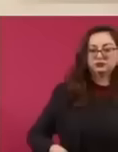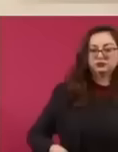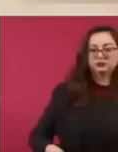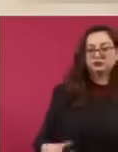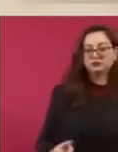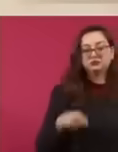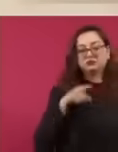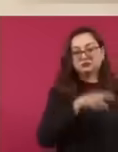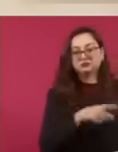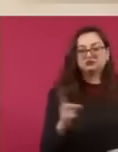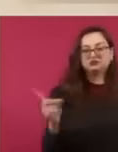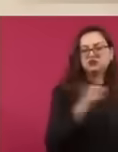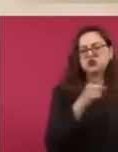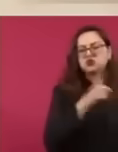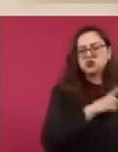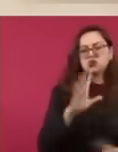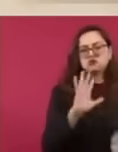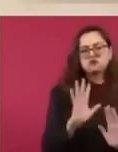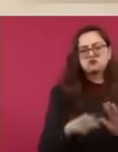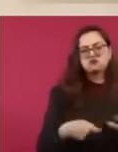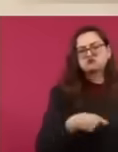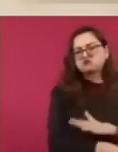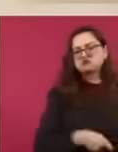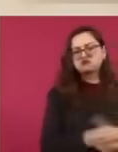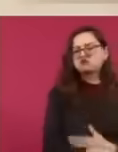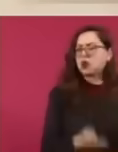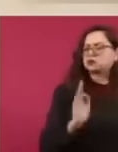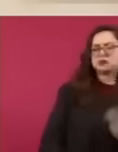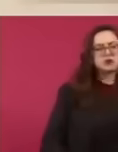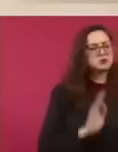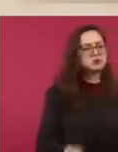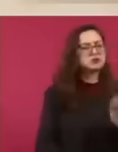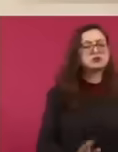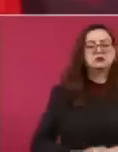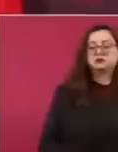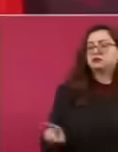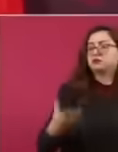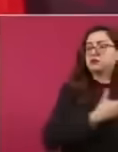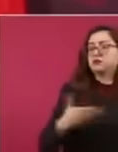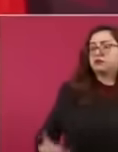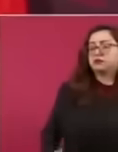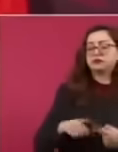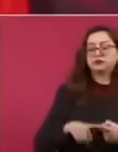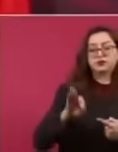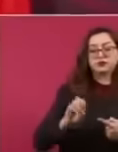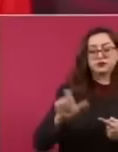actuó por su cuenta. O sea, engañó a